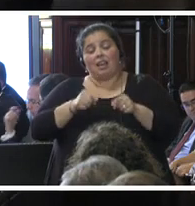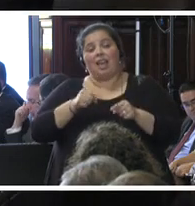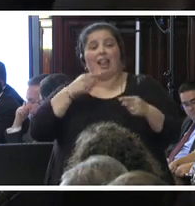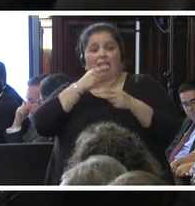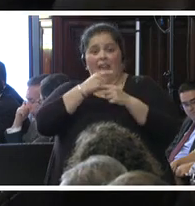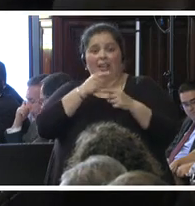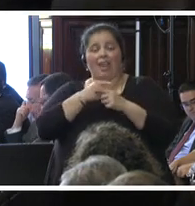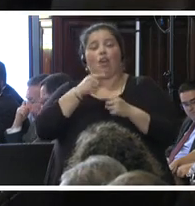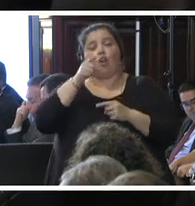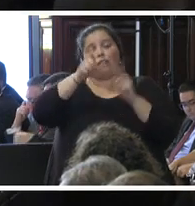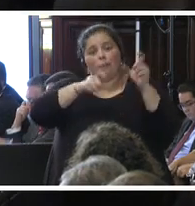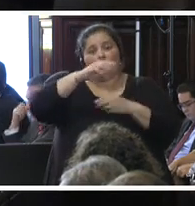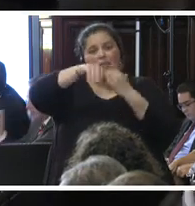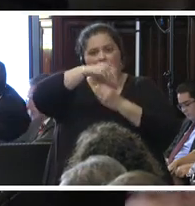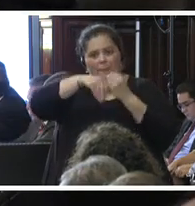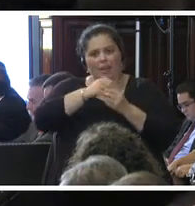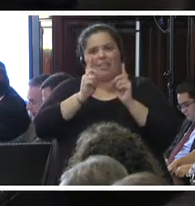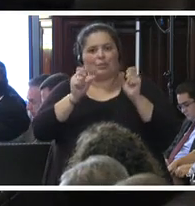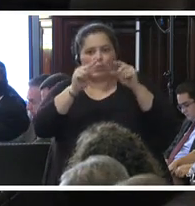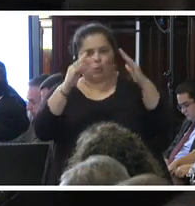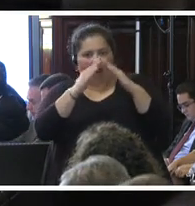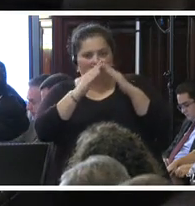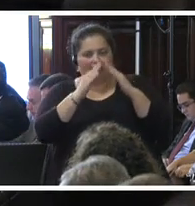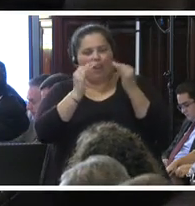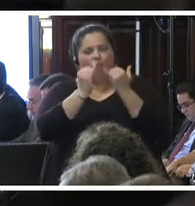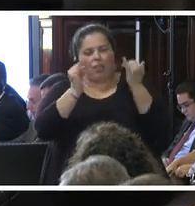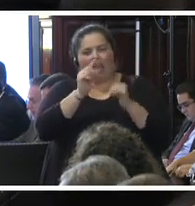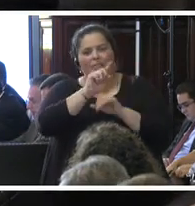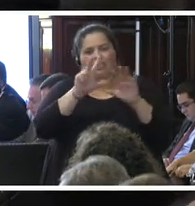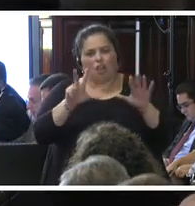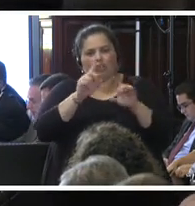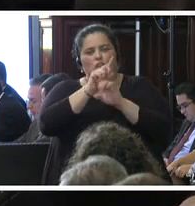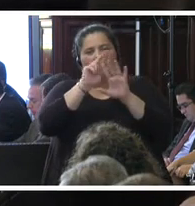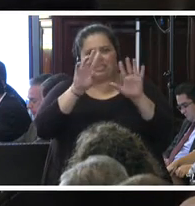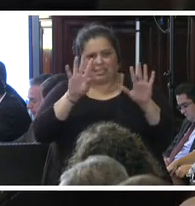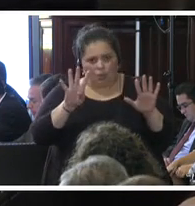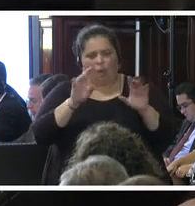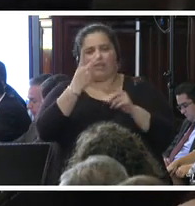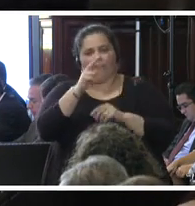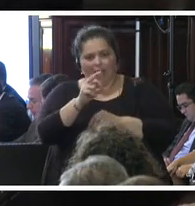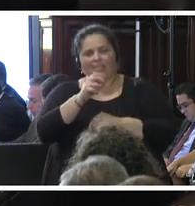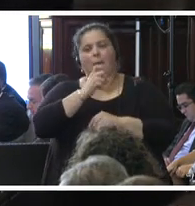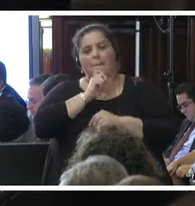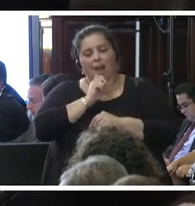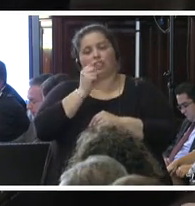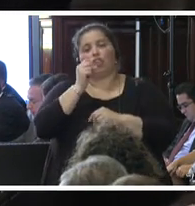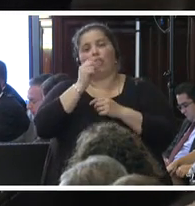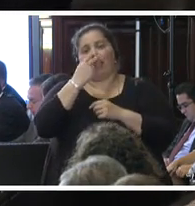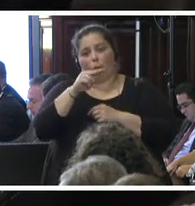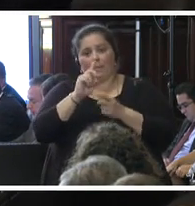familias y sus inmuebles ocurridos los días 18, 19 y 20 del mes de marzo del 2011 en